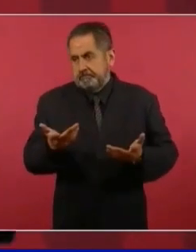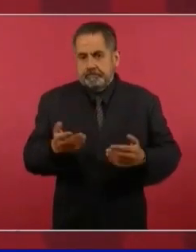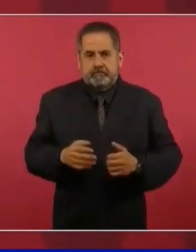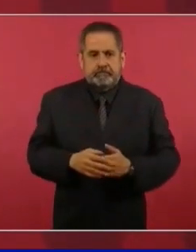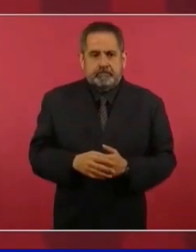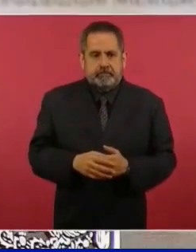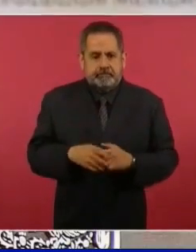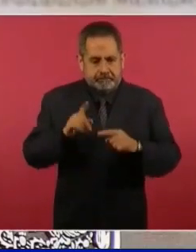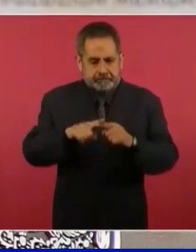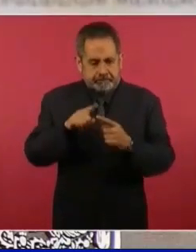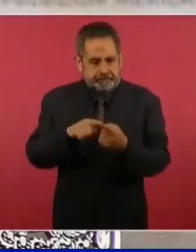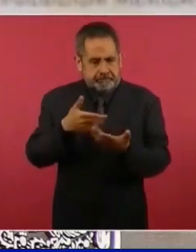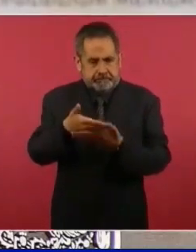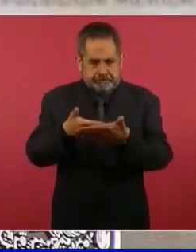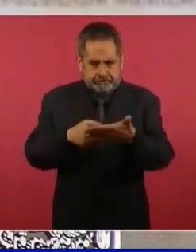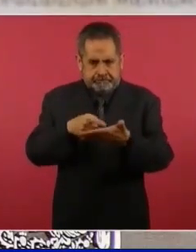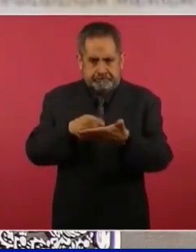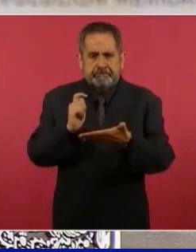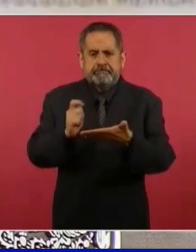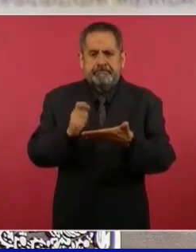de qué se trata